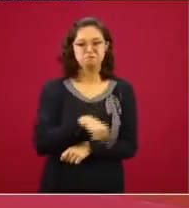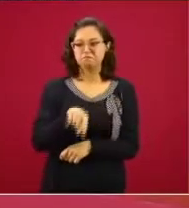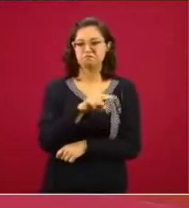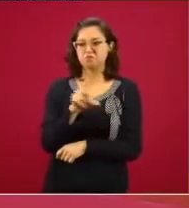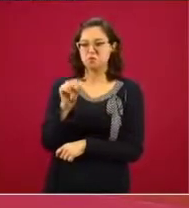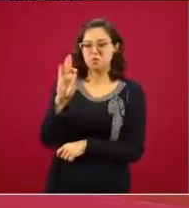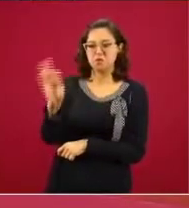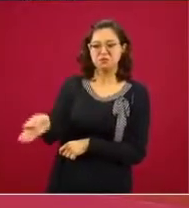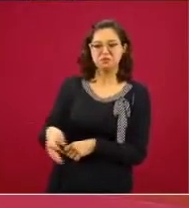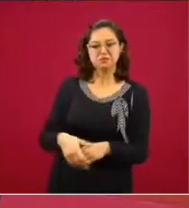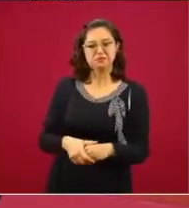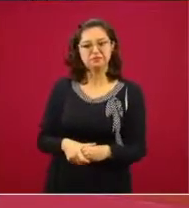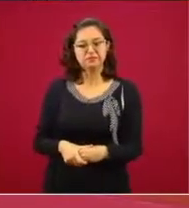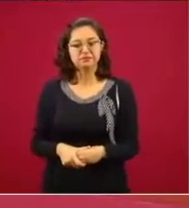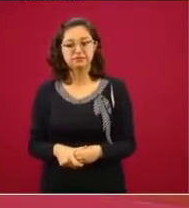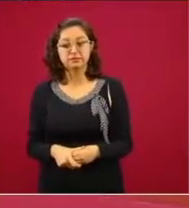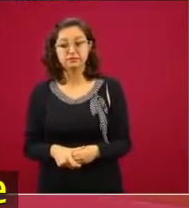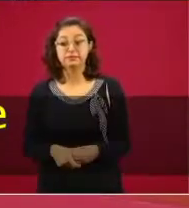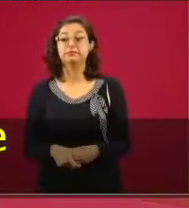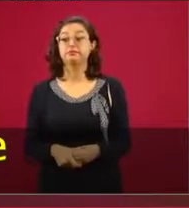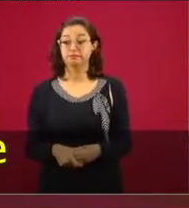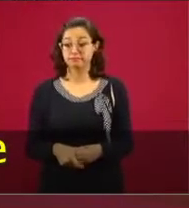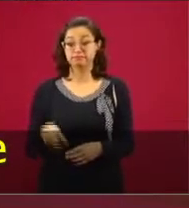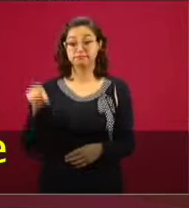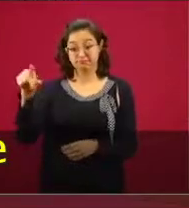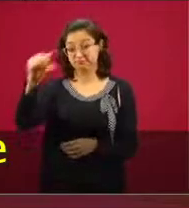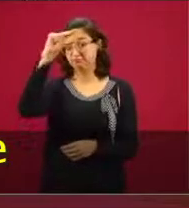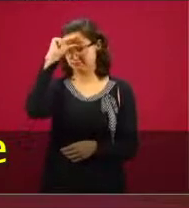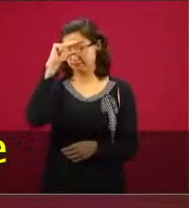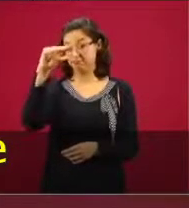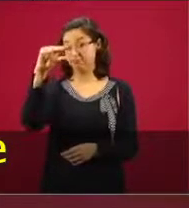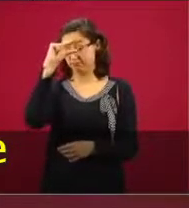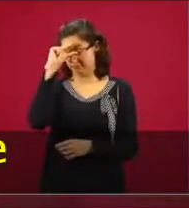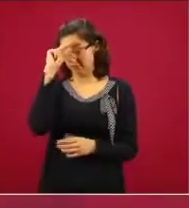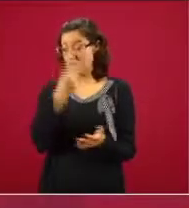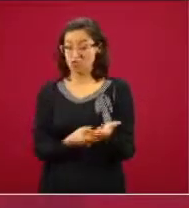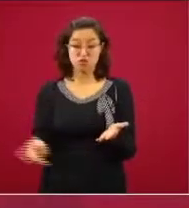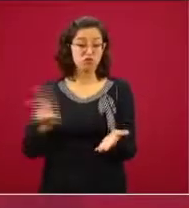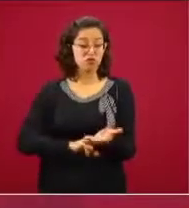y que es más inteligente que nosotros,